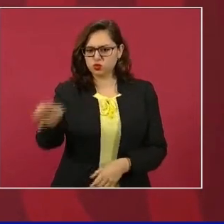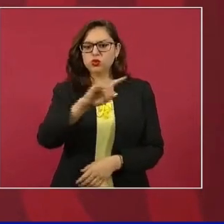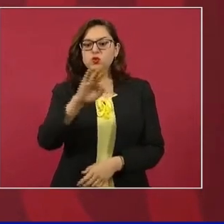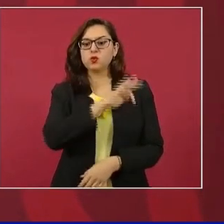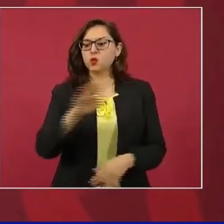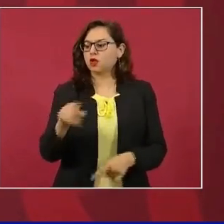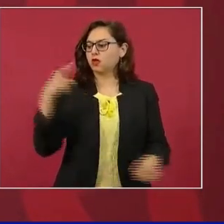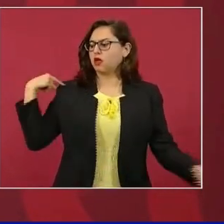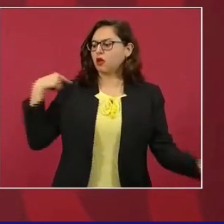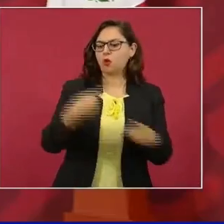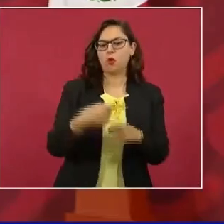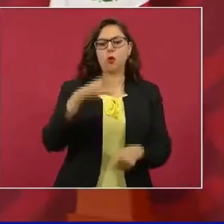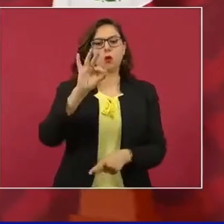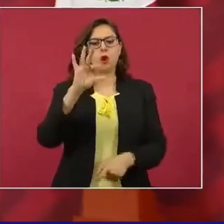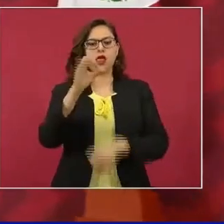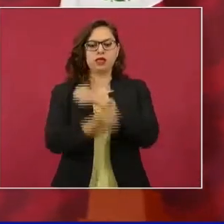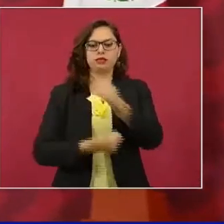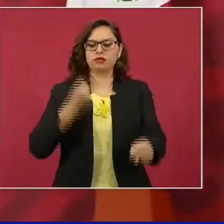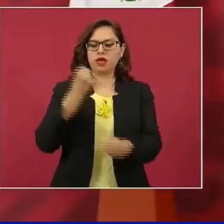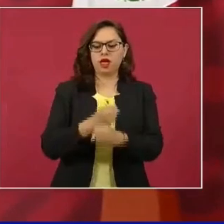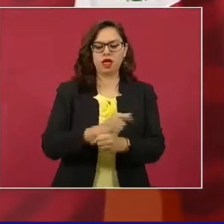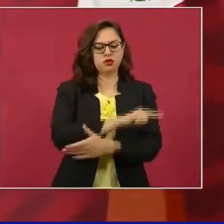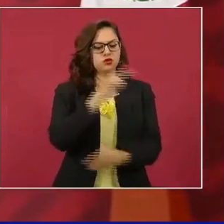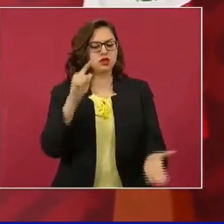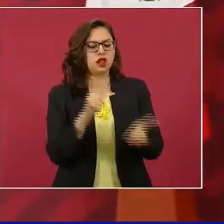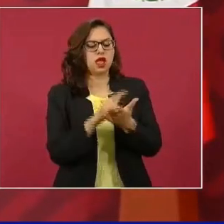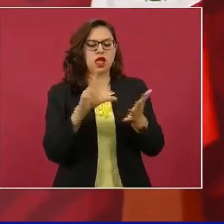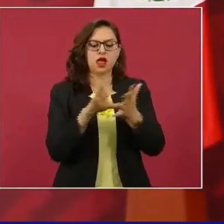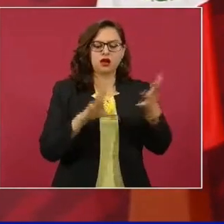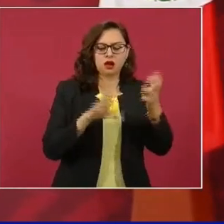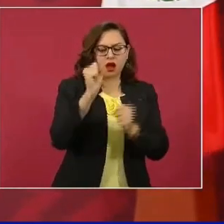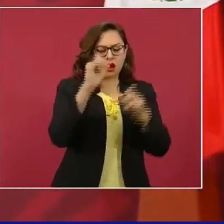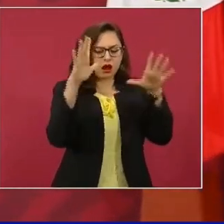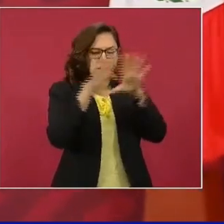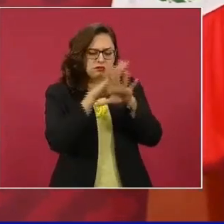se van a encontrar de que todas las reformas que hicieron